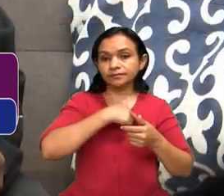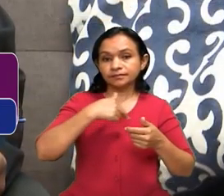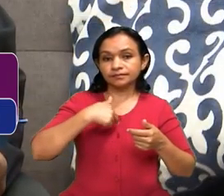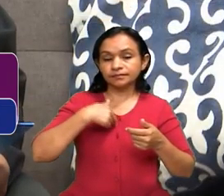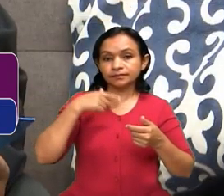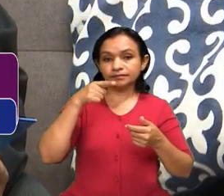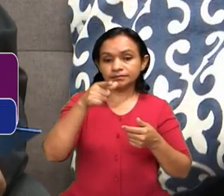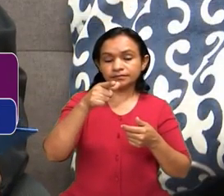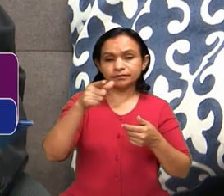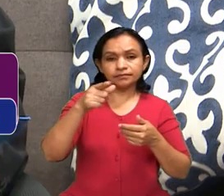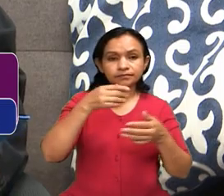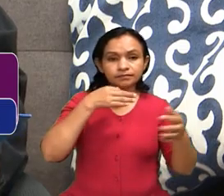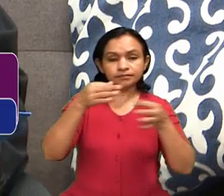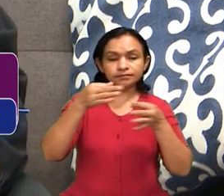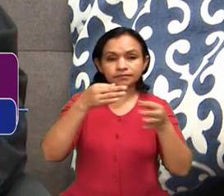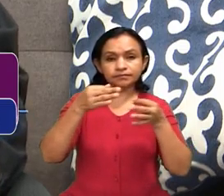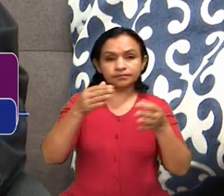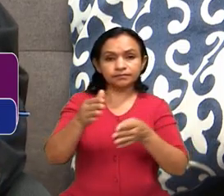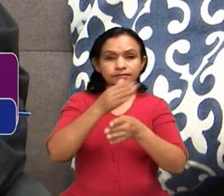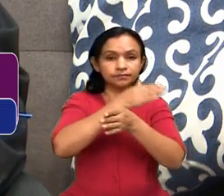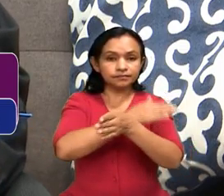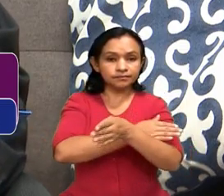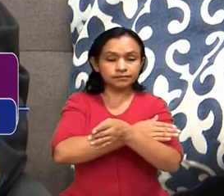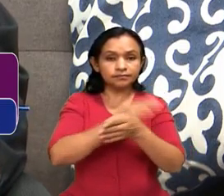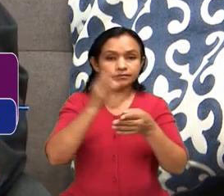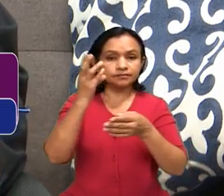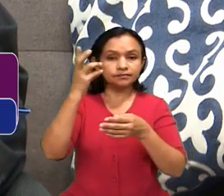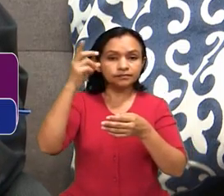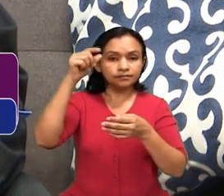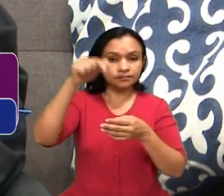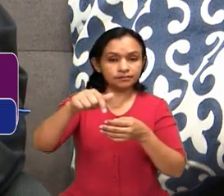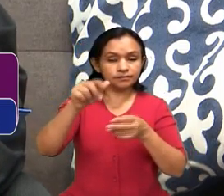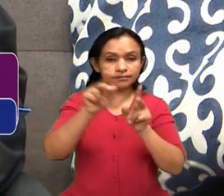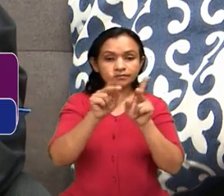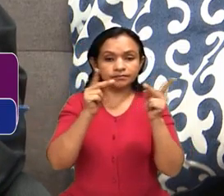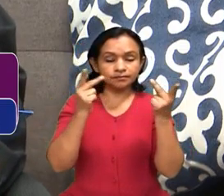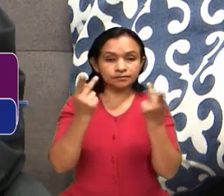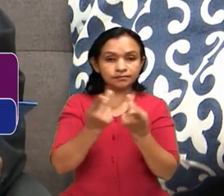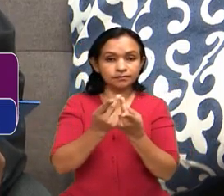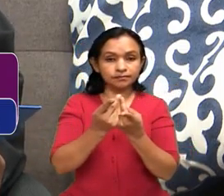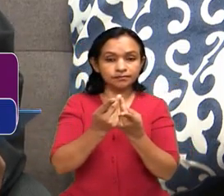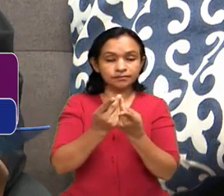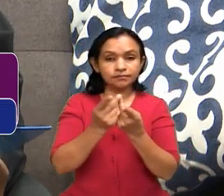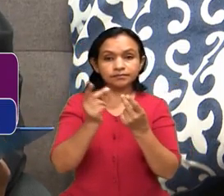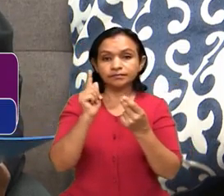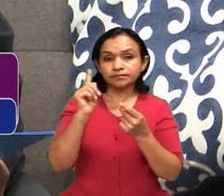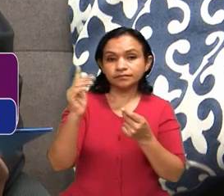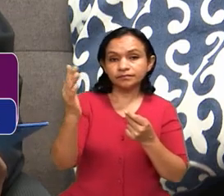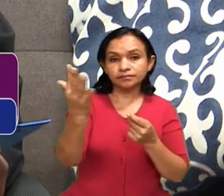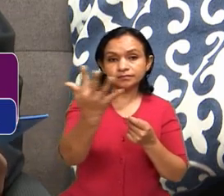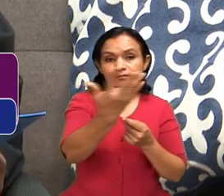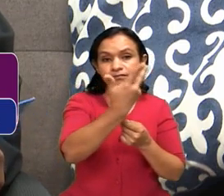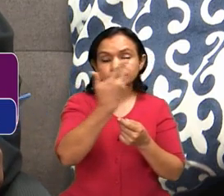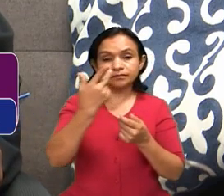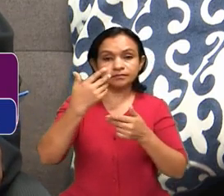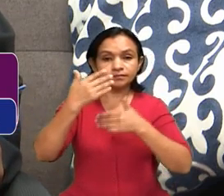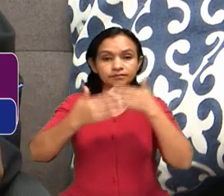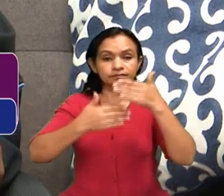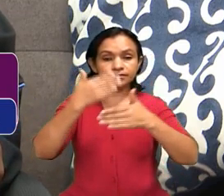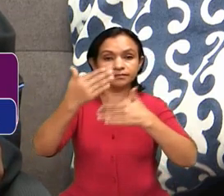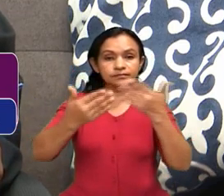usted situaba en un momento anterior una fecha que el pueblo de Nicaragua mayoritariamente ha coincidido que un proceso